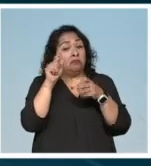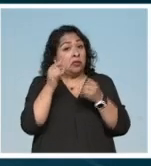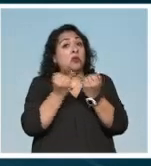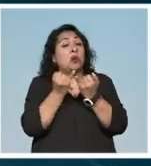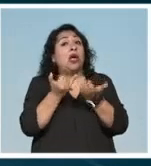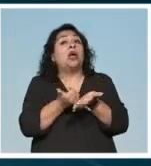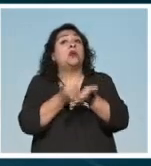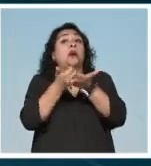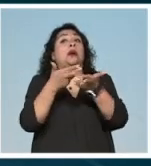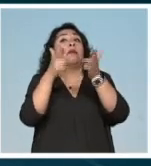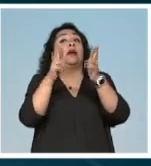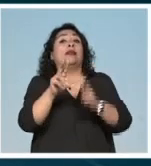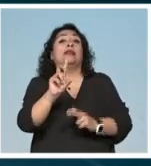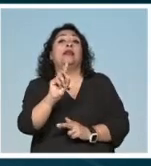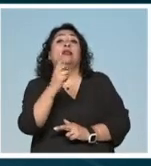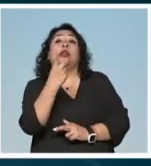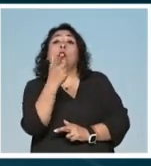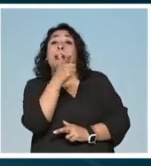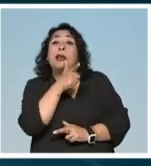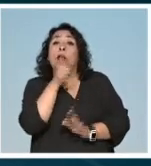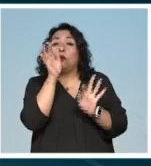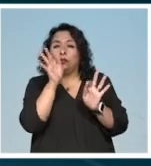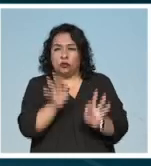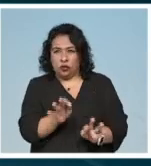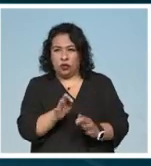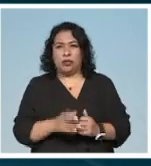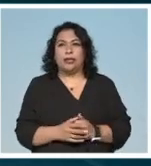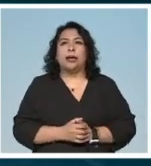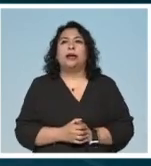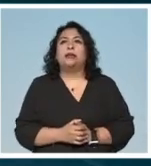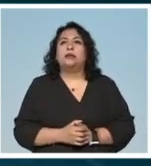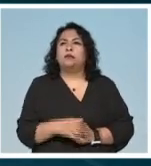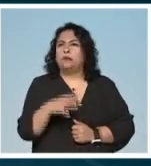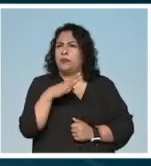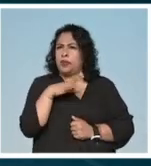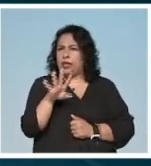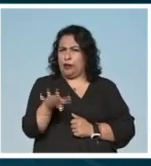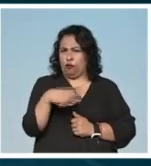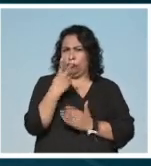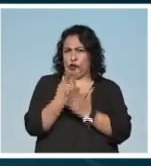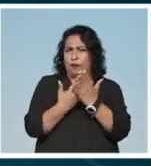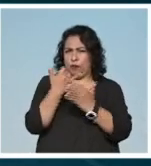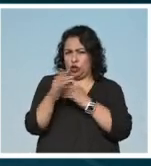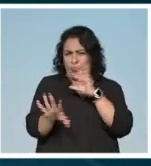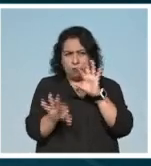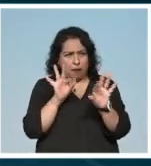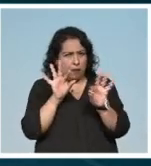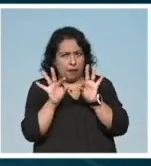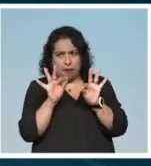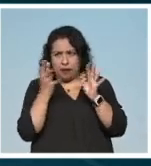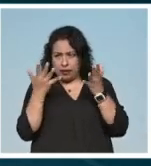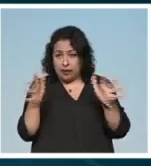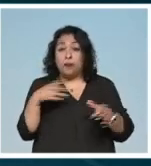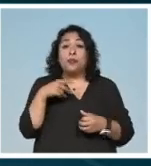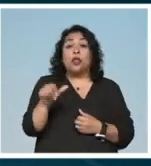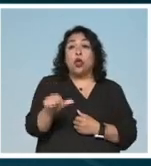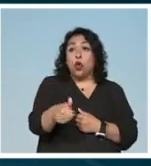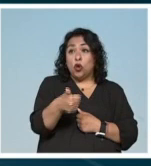permitido representar 31 lenguas originarias. Tenemos 14 proyectos seleccionados,